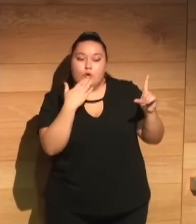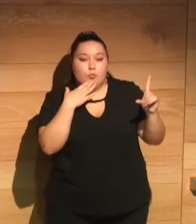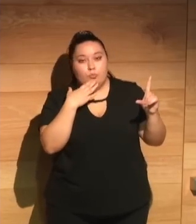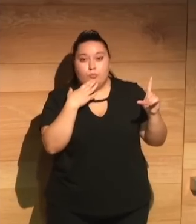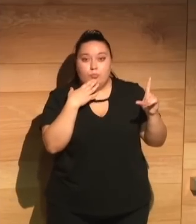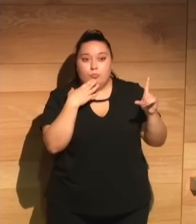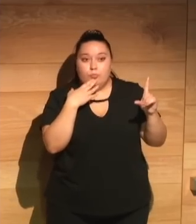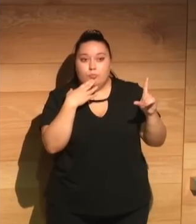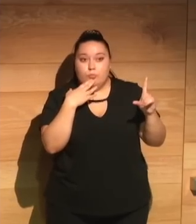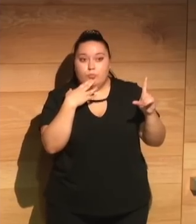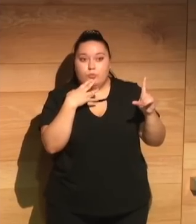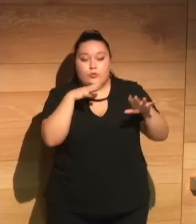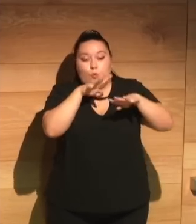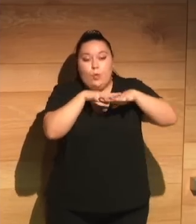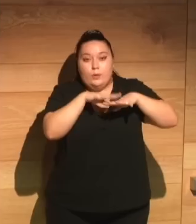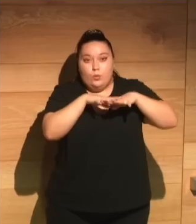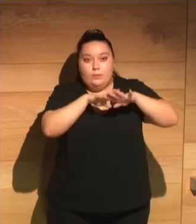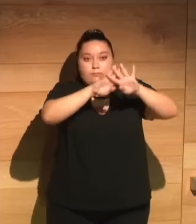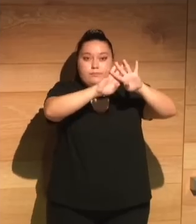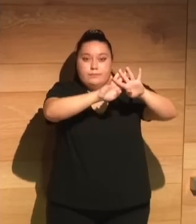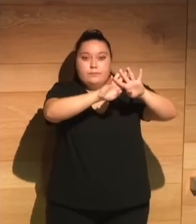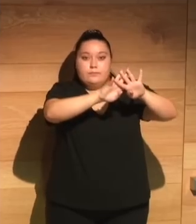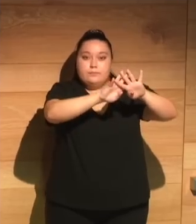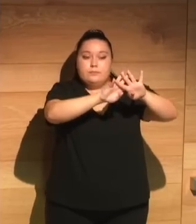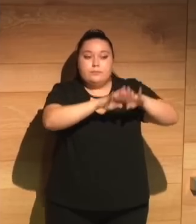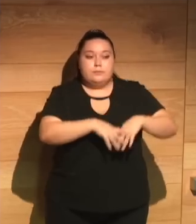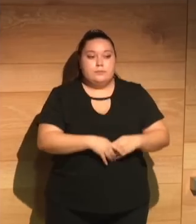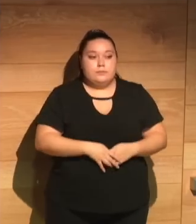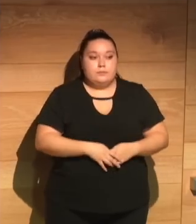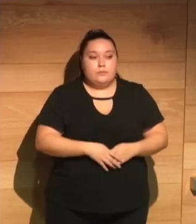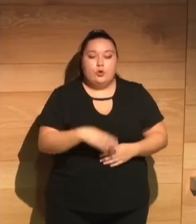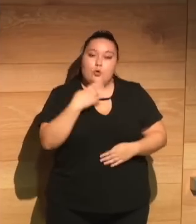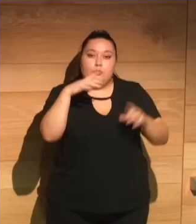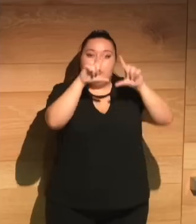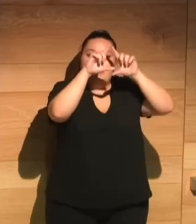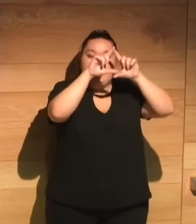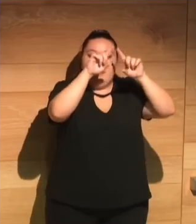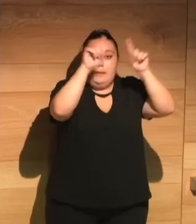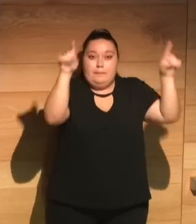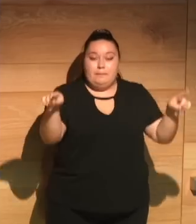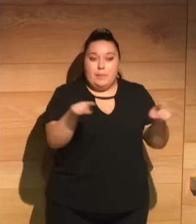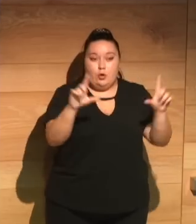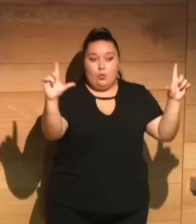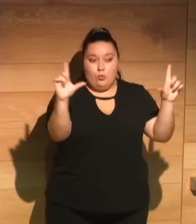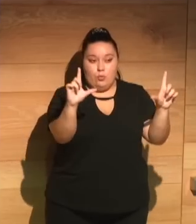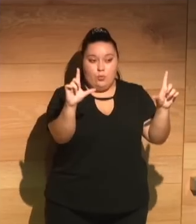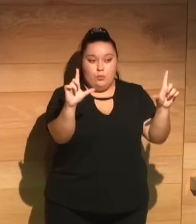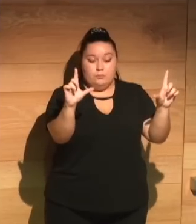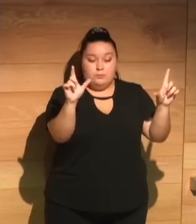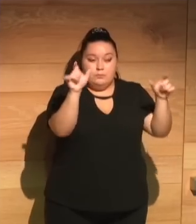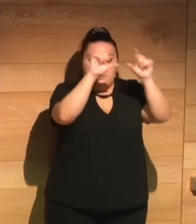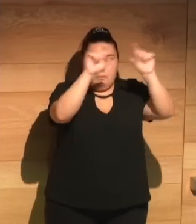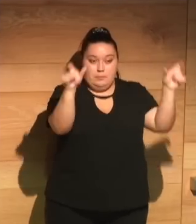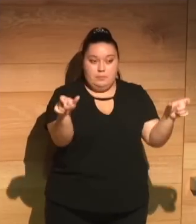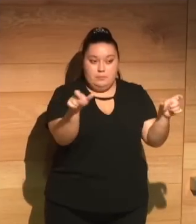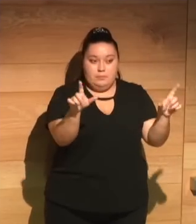dividiendo el tapiz en cuadrículas, uh-huh. es decir, una serie de hilos verticales. Como un marquito y le pones unos hilos, ¿no? Unos hilos verticales y otros vale. horizontales